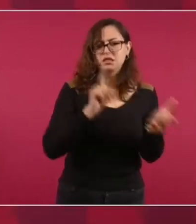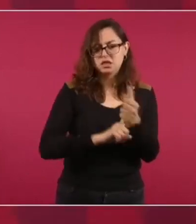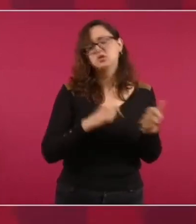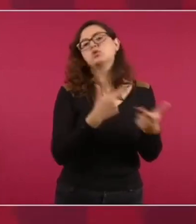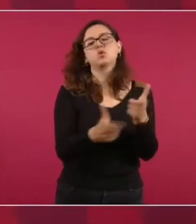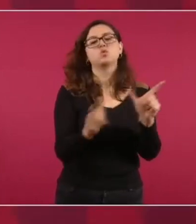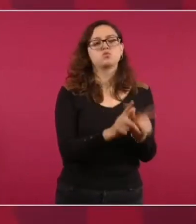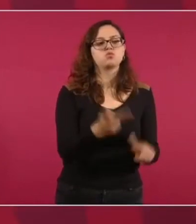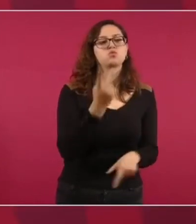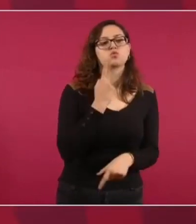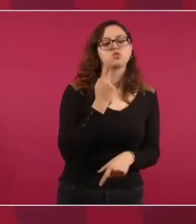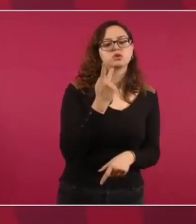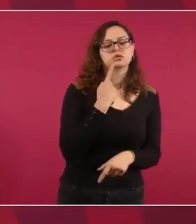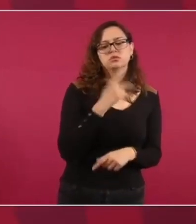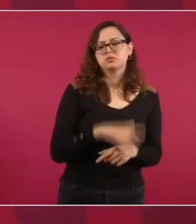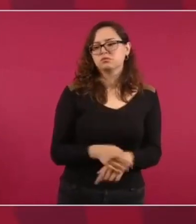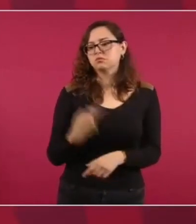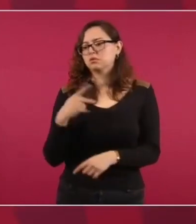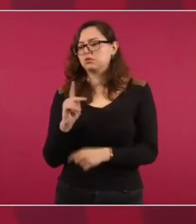para crear un fideicomiso